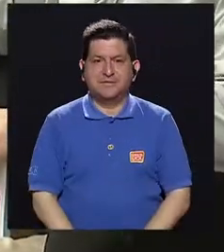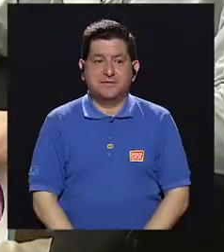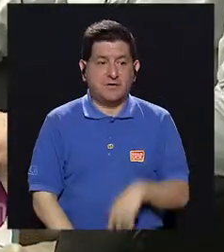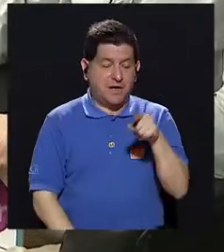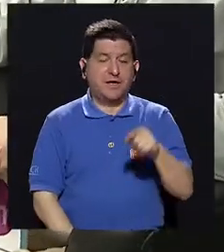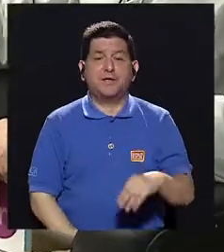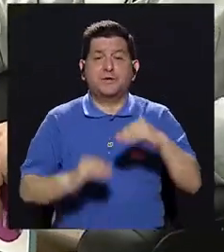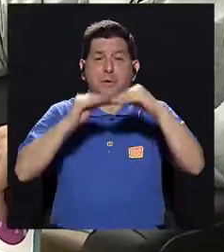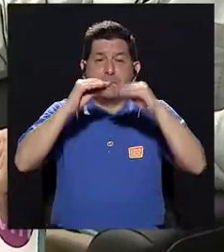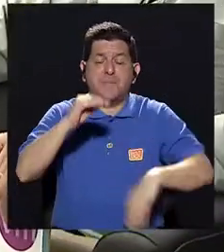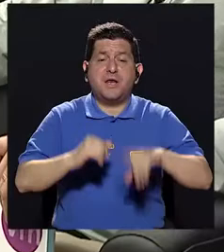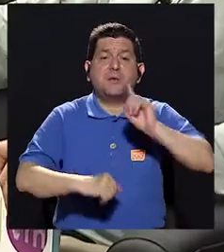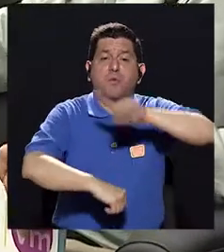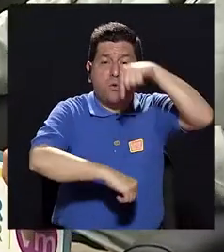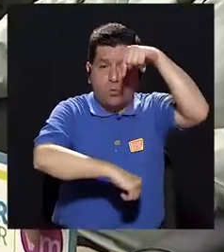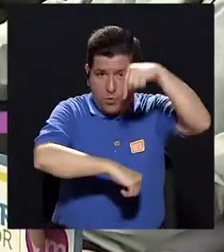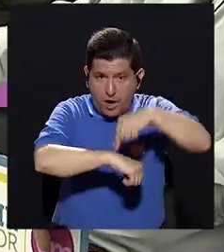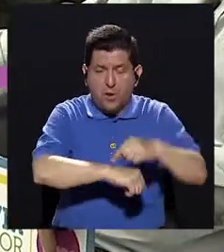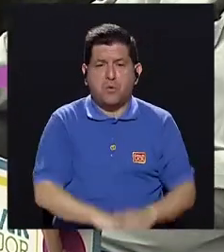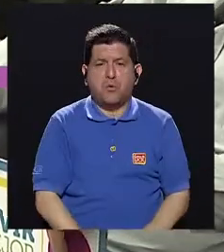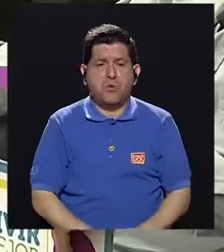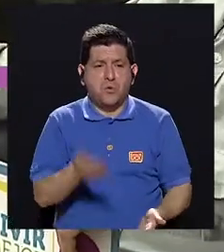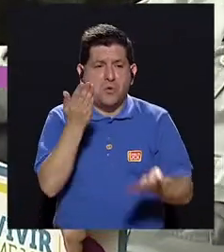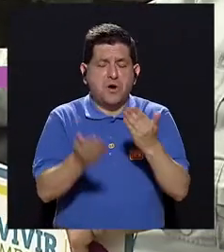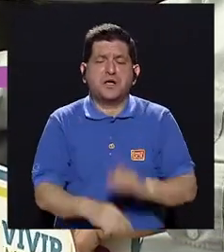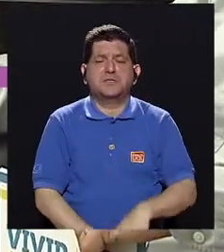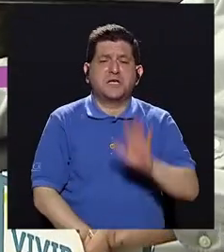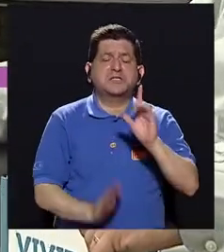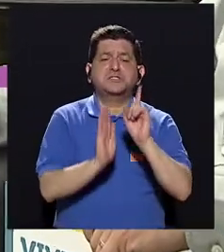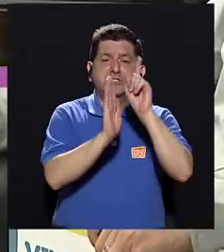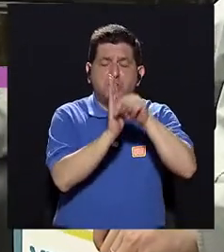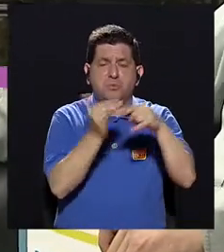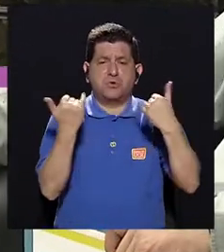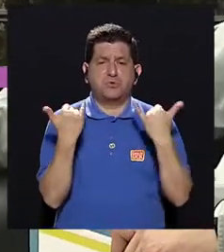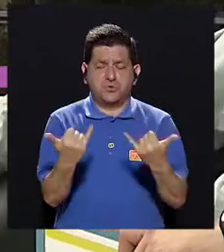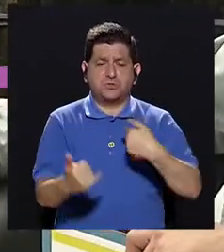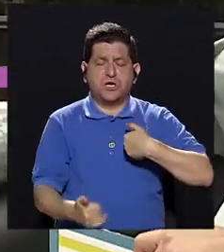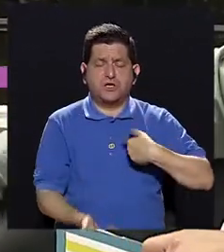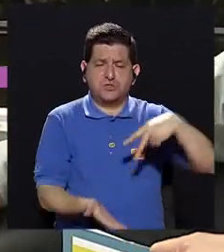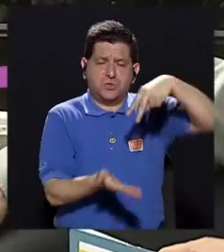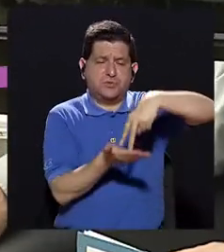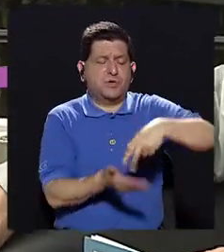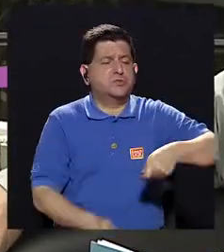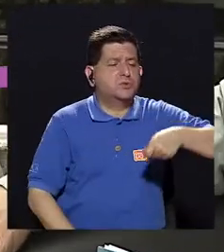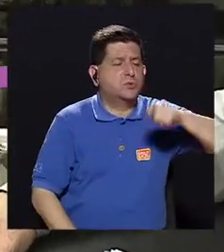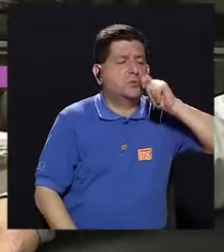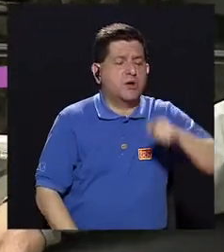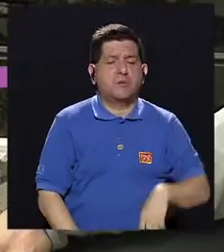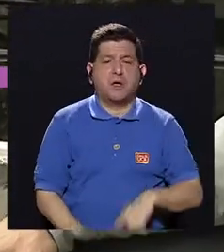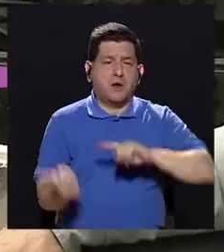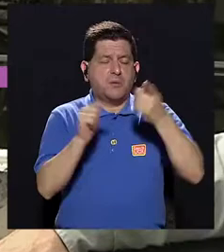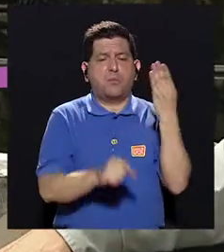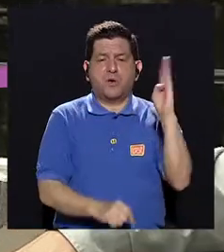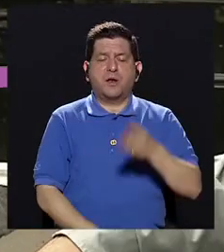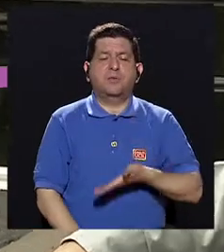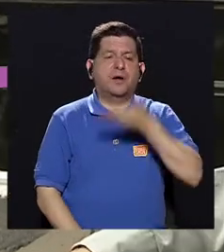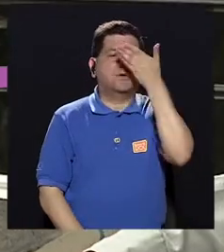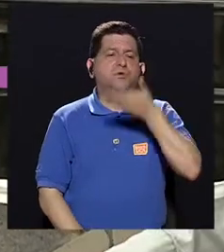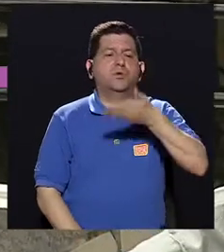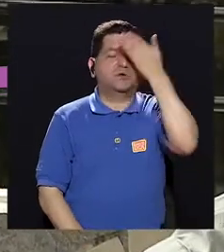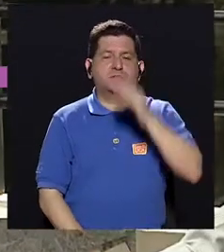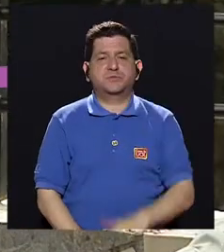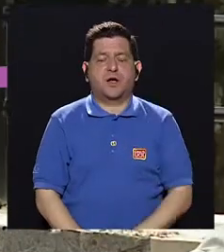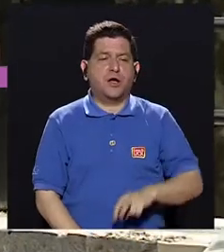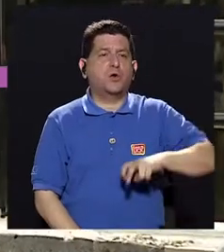activa tiene que hacerse mínimo una hora, puede ser una pausa pequeña de 5 minutos, con solo el hecho de levantarme, ir a tomar agua, ir al baño, respirar un